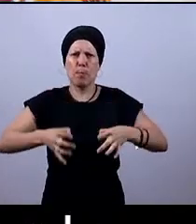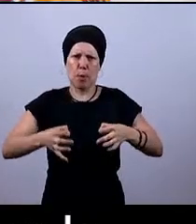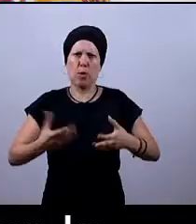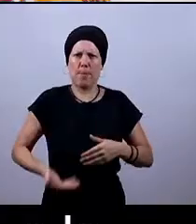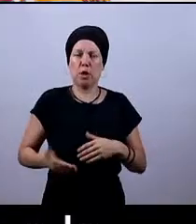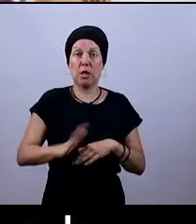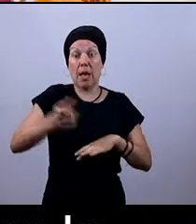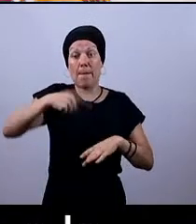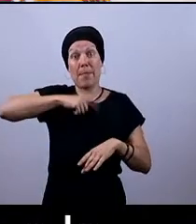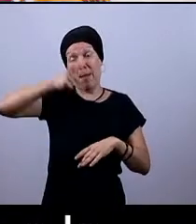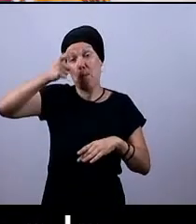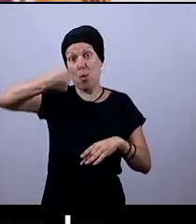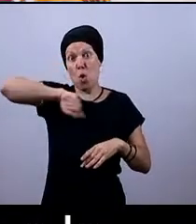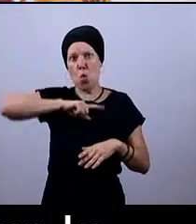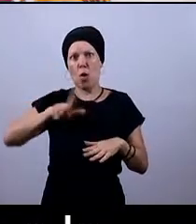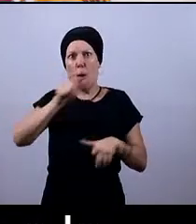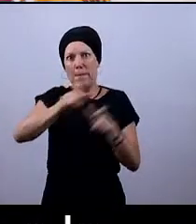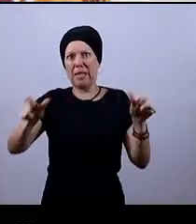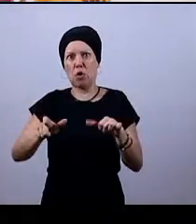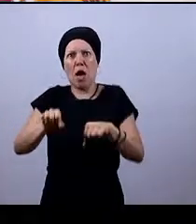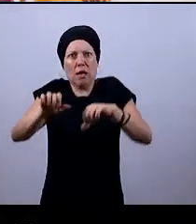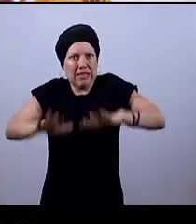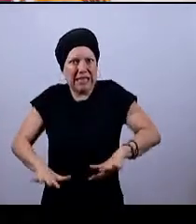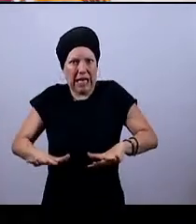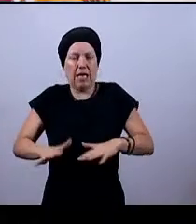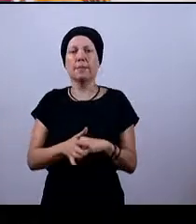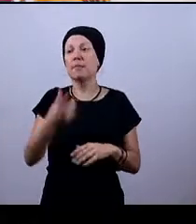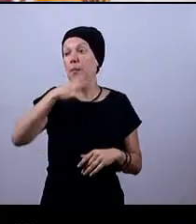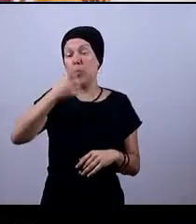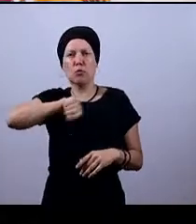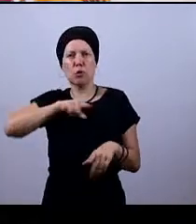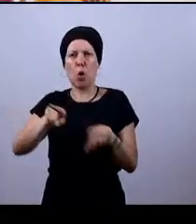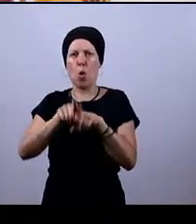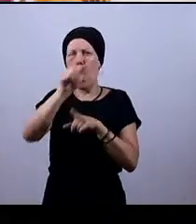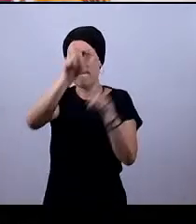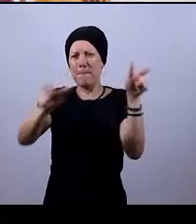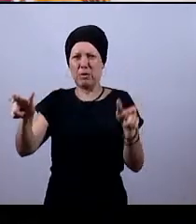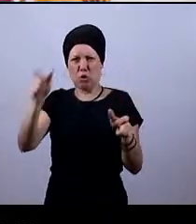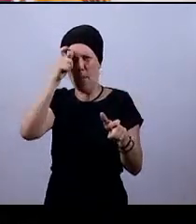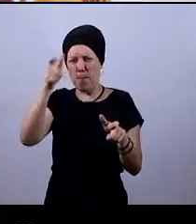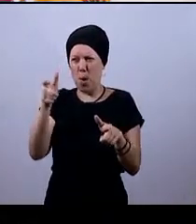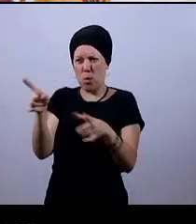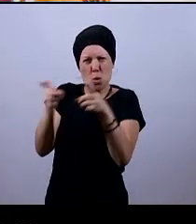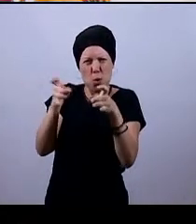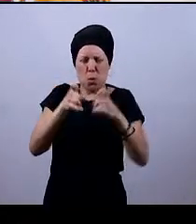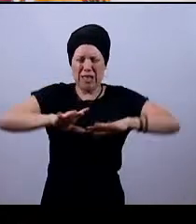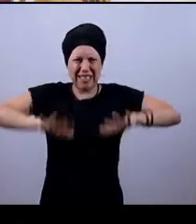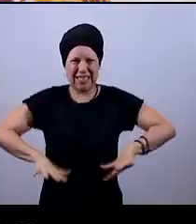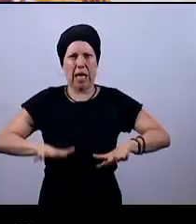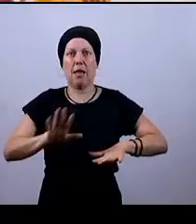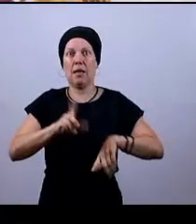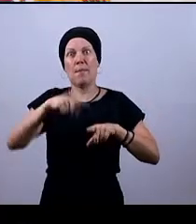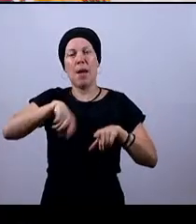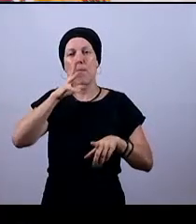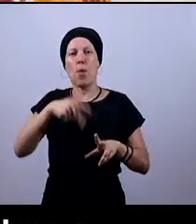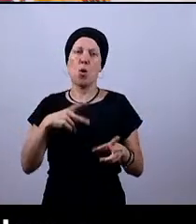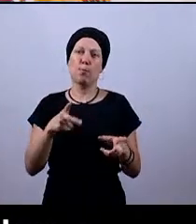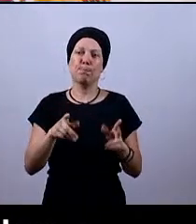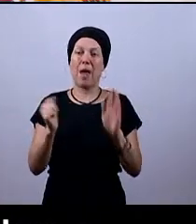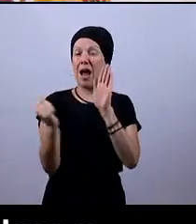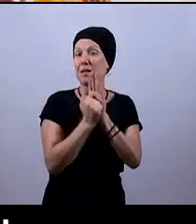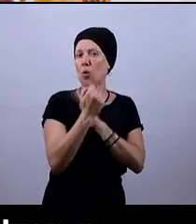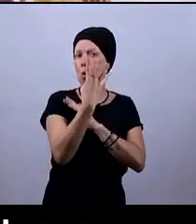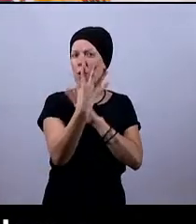en nuestros pueblos. Y con esa misma intención de fijar población en nuestros pueblos y de cumplir con lo dispuesto en el